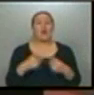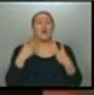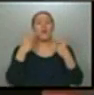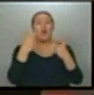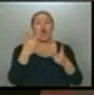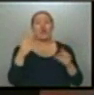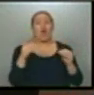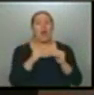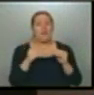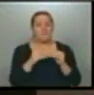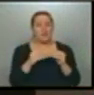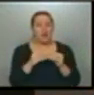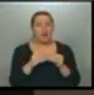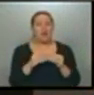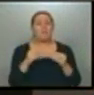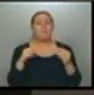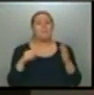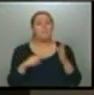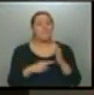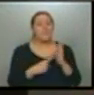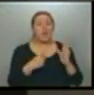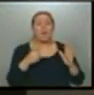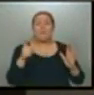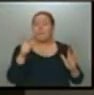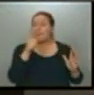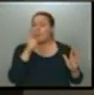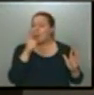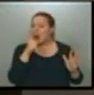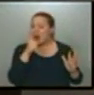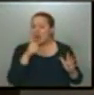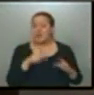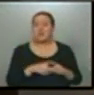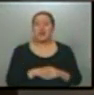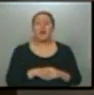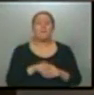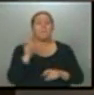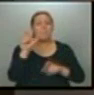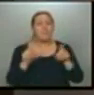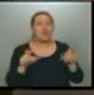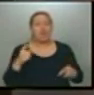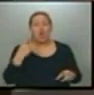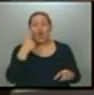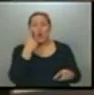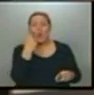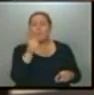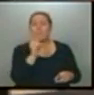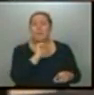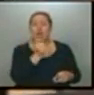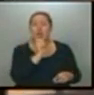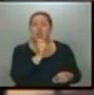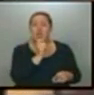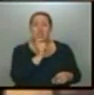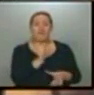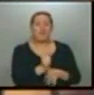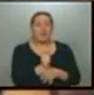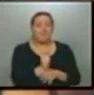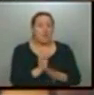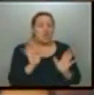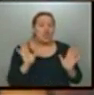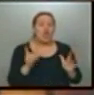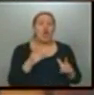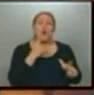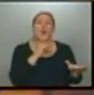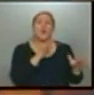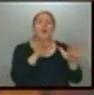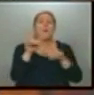amigas a Nueva York. Sí. Pero aparentemente gente conocida de un periodista de espectáculos, con lo cual lo único que hay es la versión de